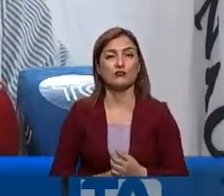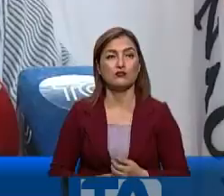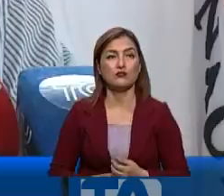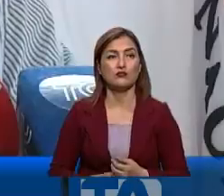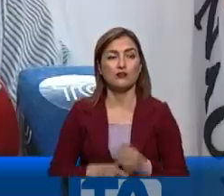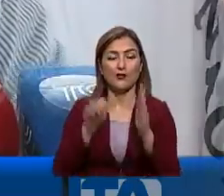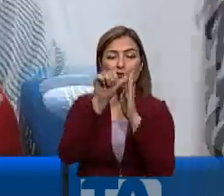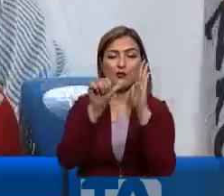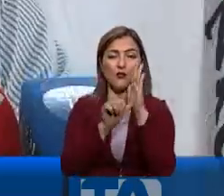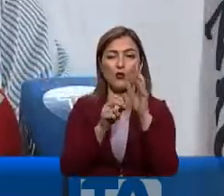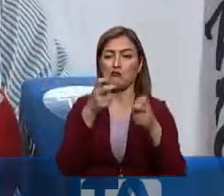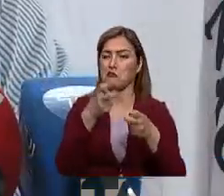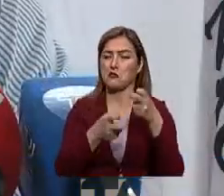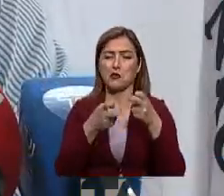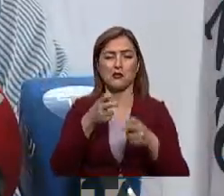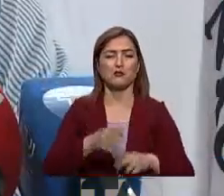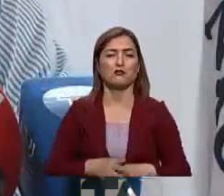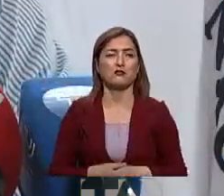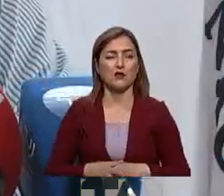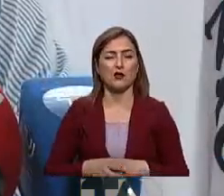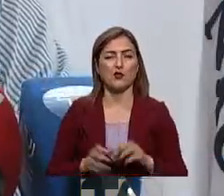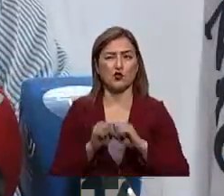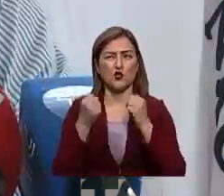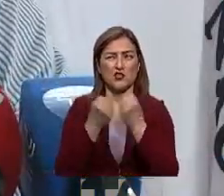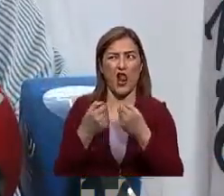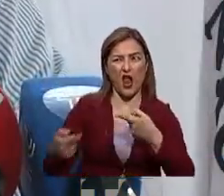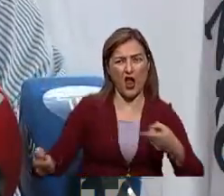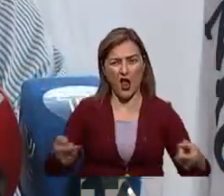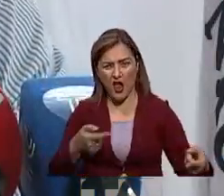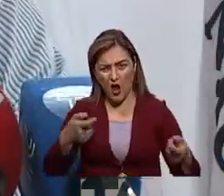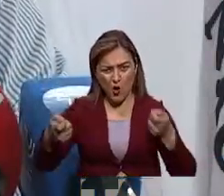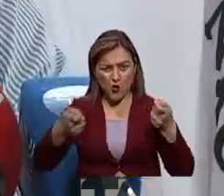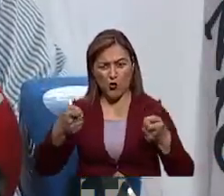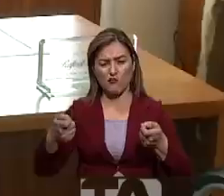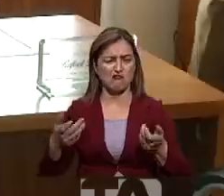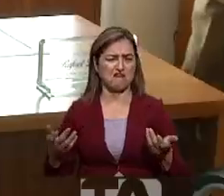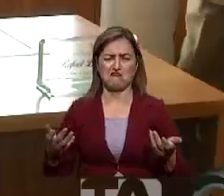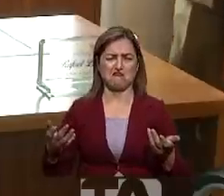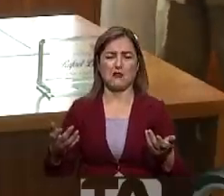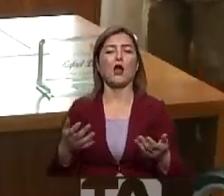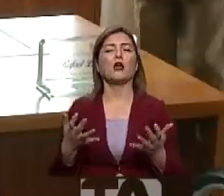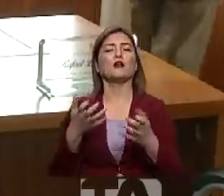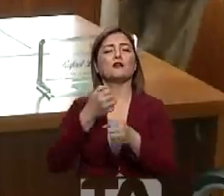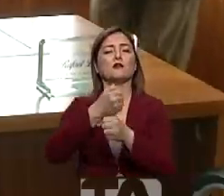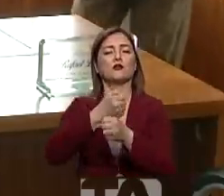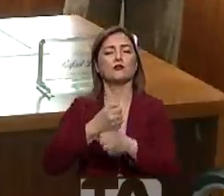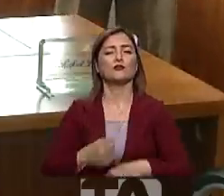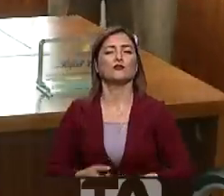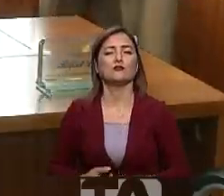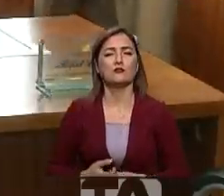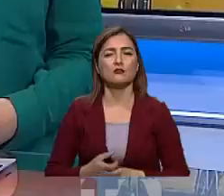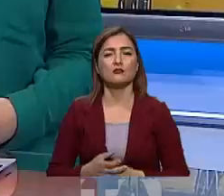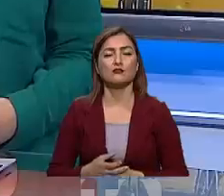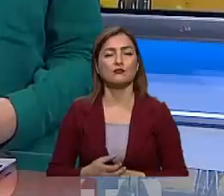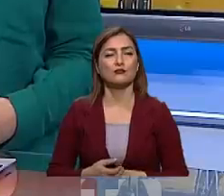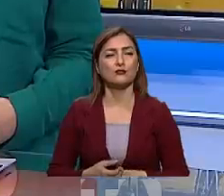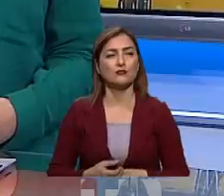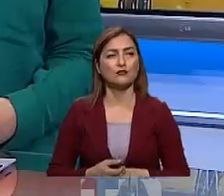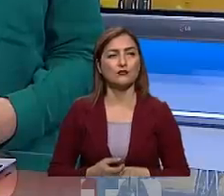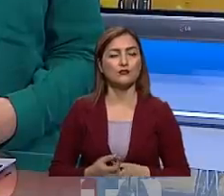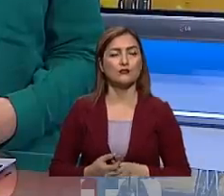artículos, nosotros no tendríamos problema. No existe conmoción social, lo que queremos es trabajar. En Quito, Andrea Samaniego, 24 horas.